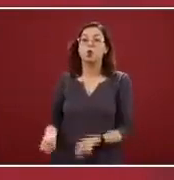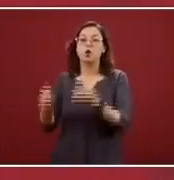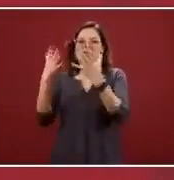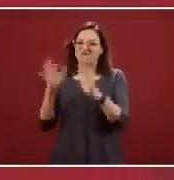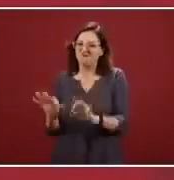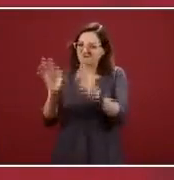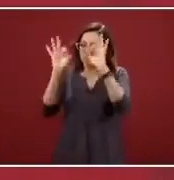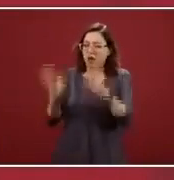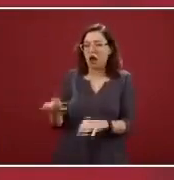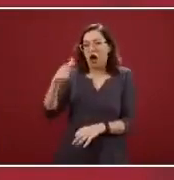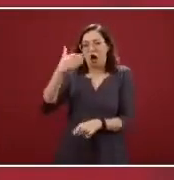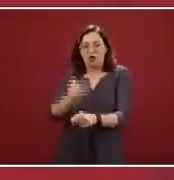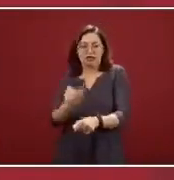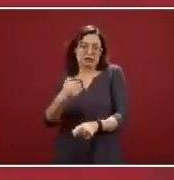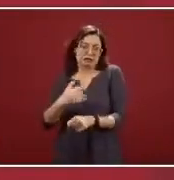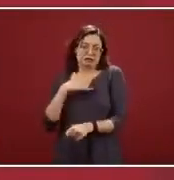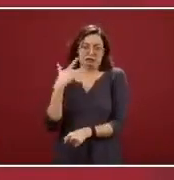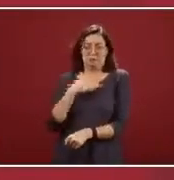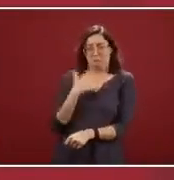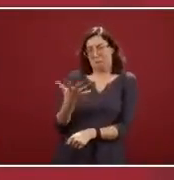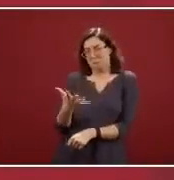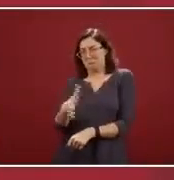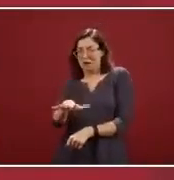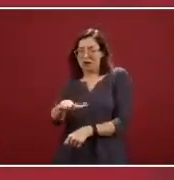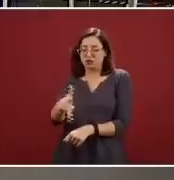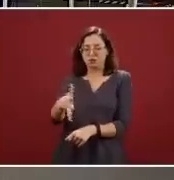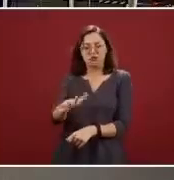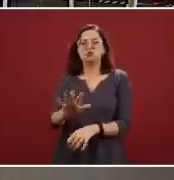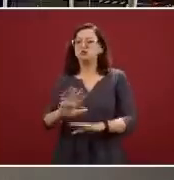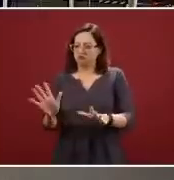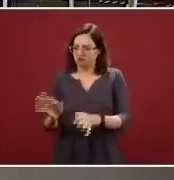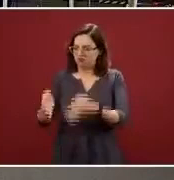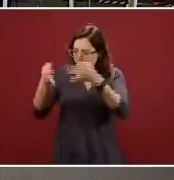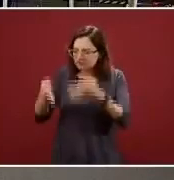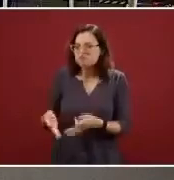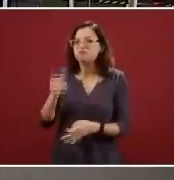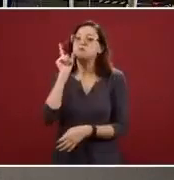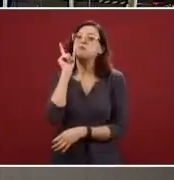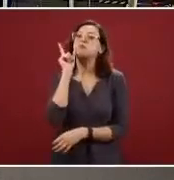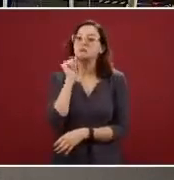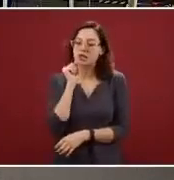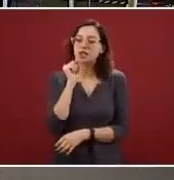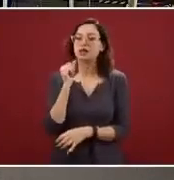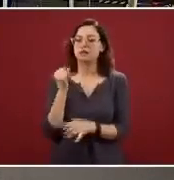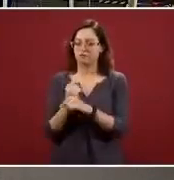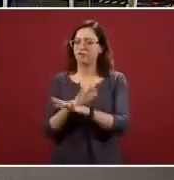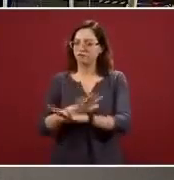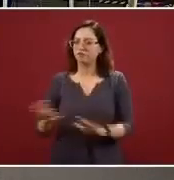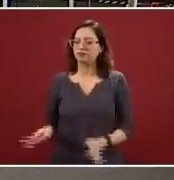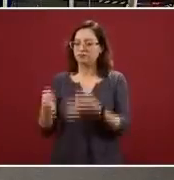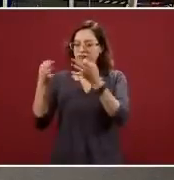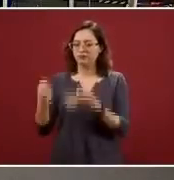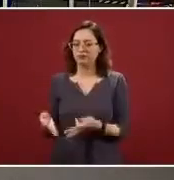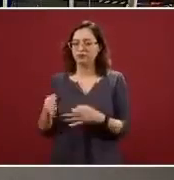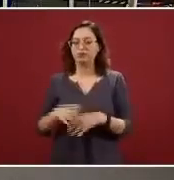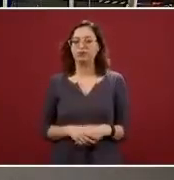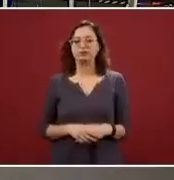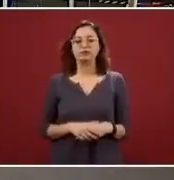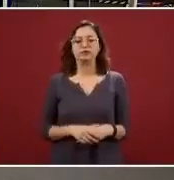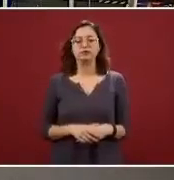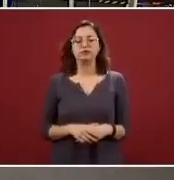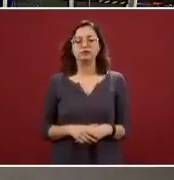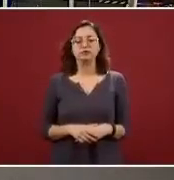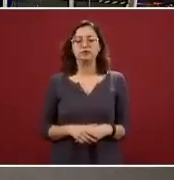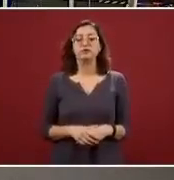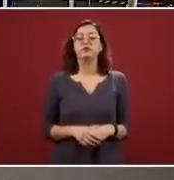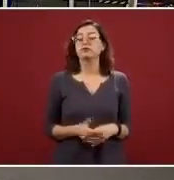y no dar un dato solamente al aire. Entonces, mañana con mucho gusto lo podemos En función presentar. de los casos graves son dos